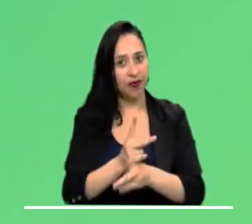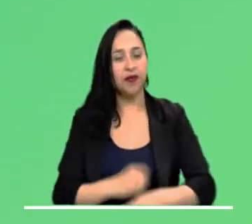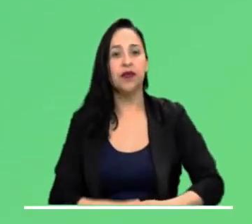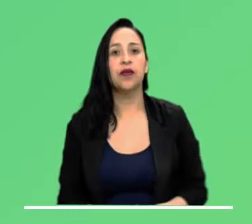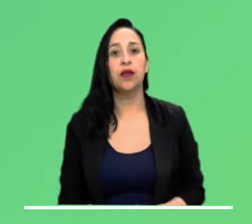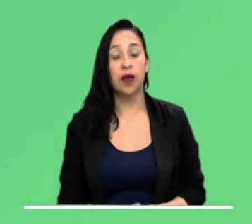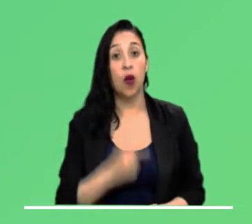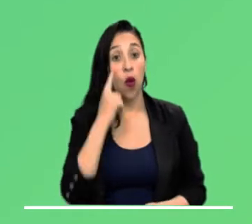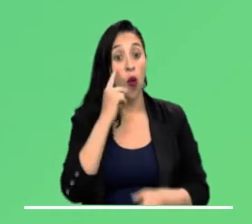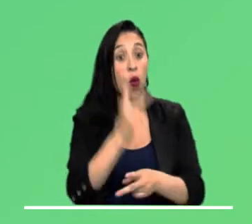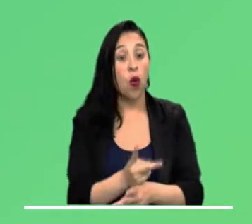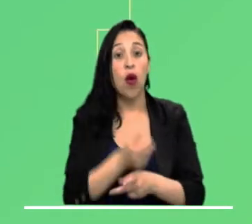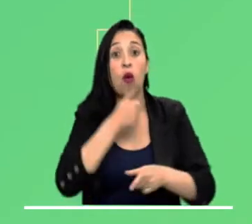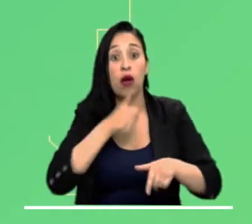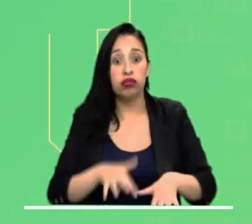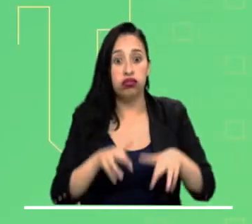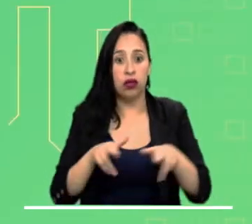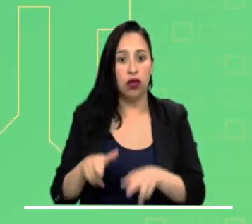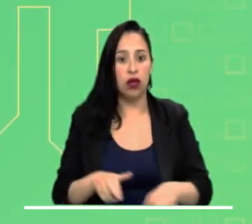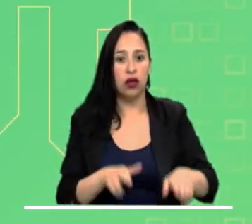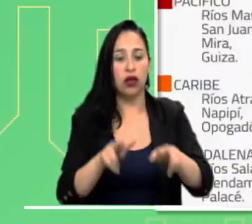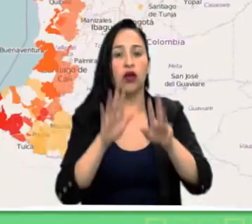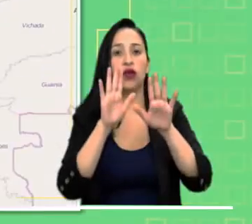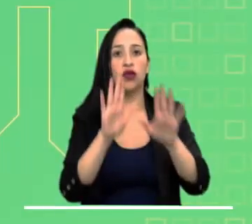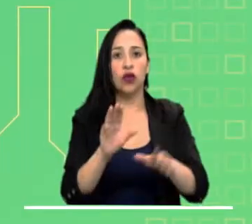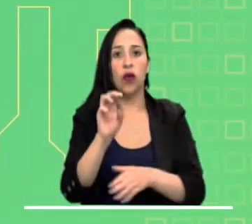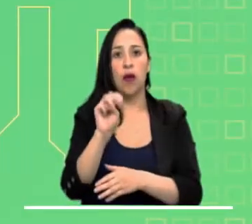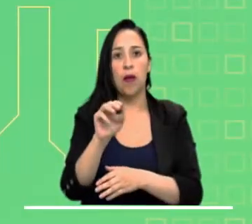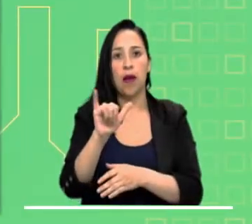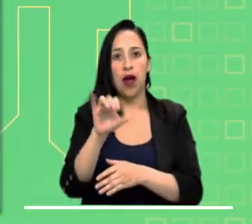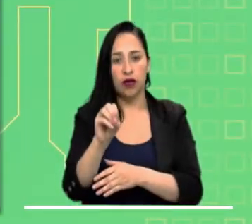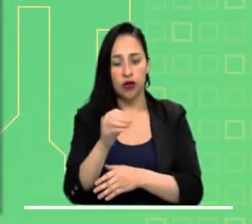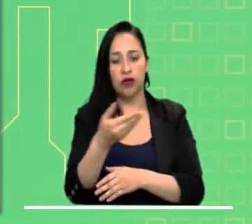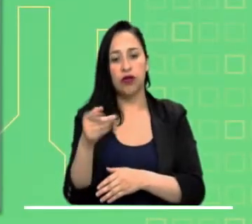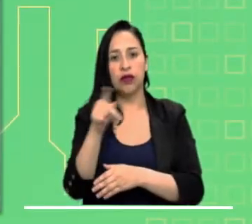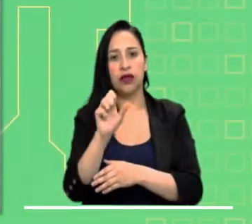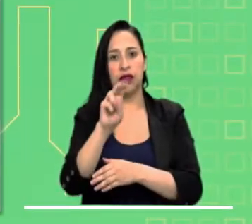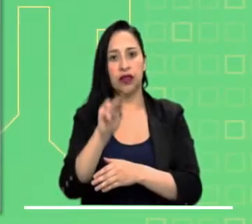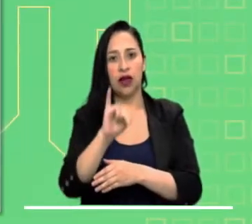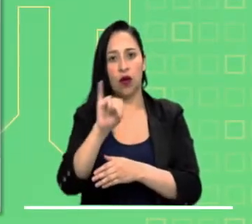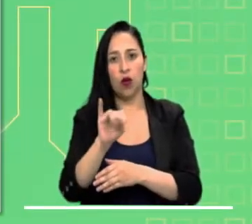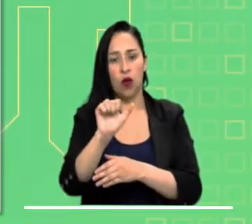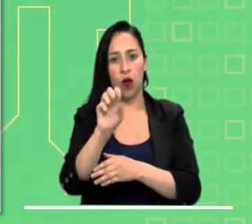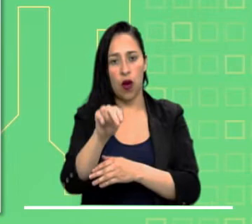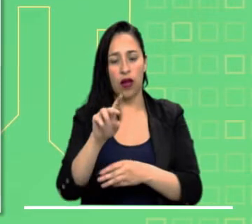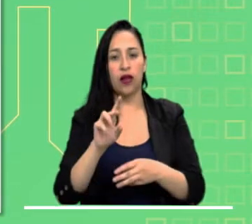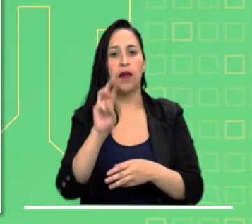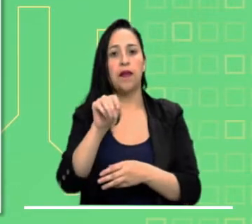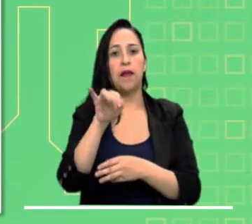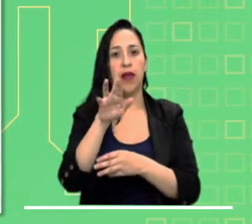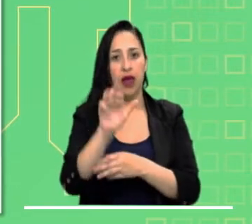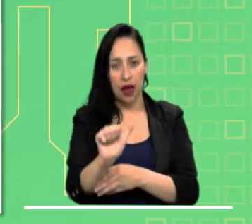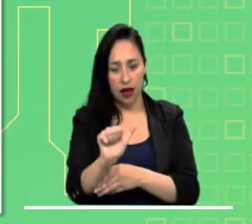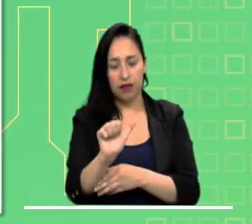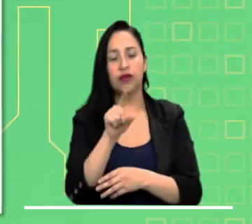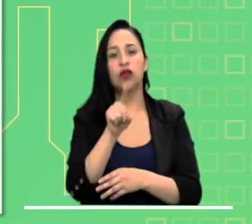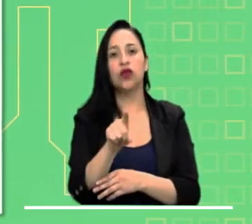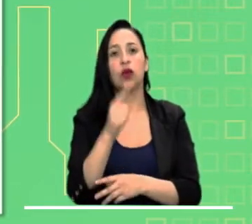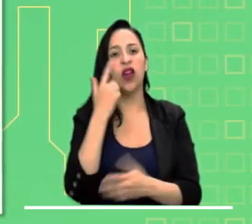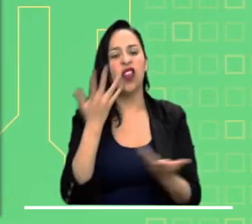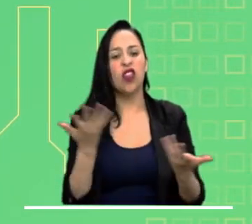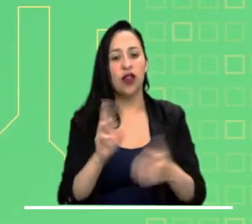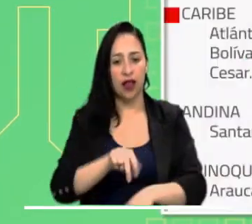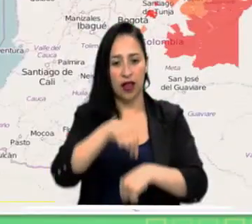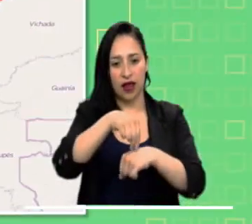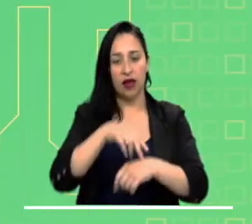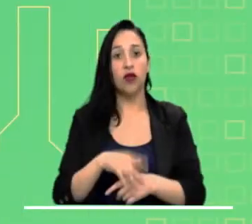mucha atención con las alertas. Alerta roja por niveles altos en inmediaciones de los ríos Mayo, San Juan, Mira y Guisa en